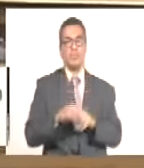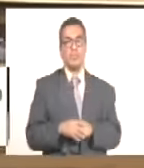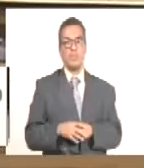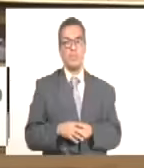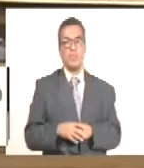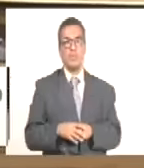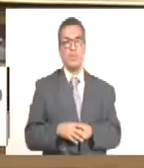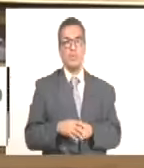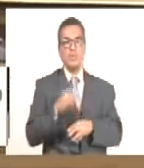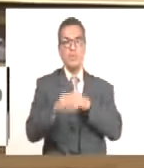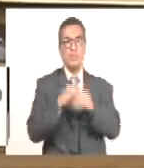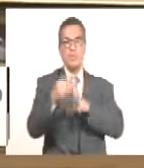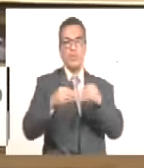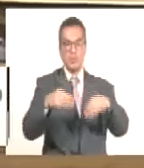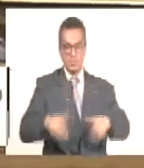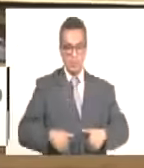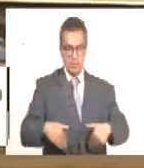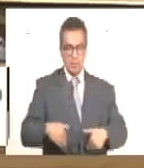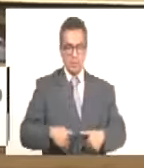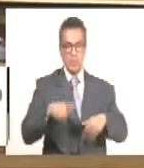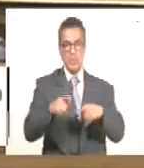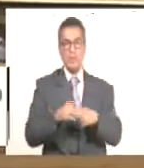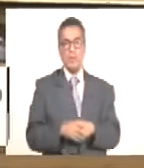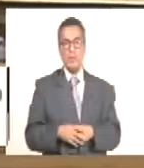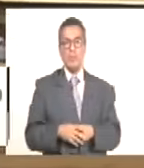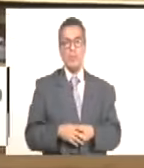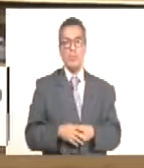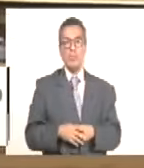Ha sido un esfuerzo para